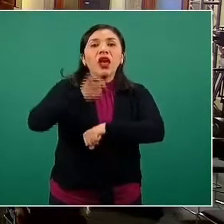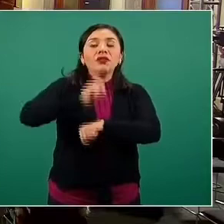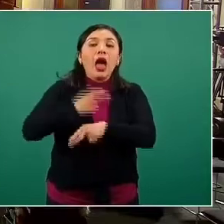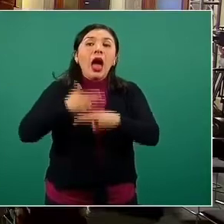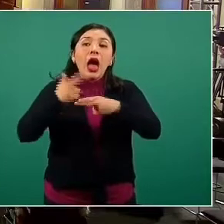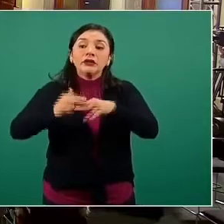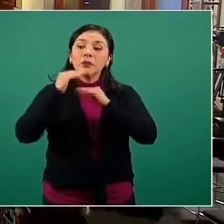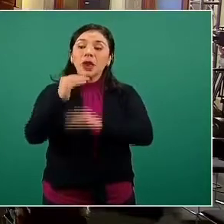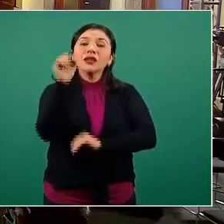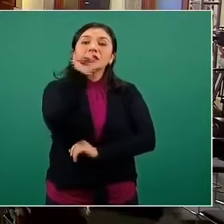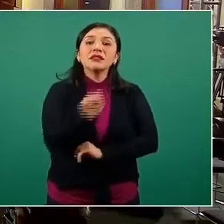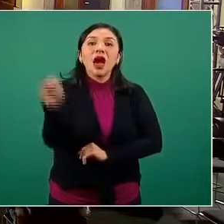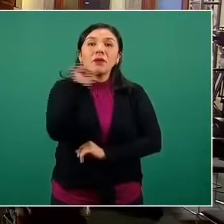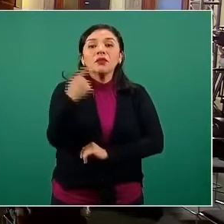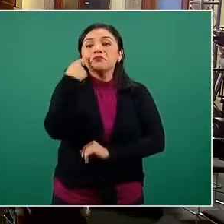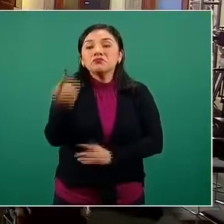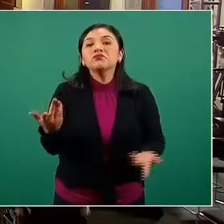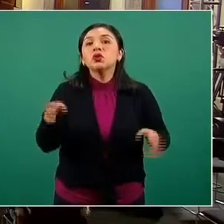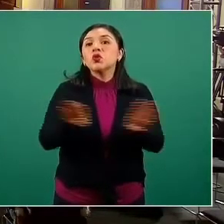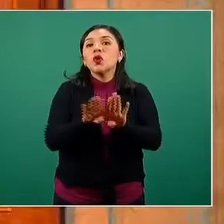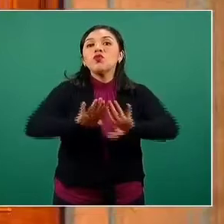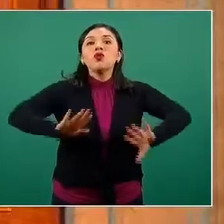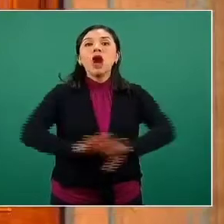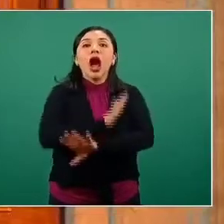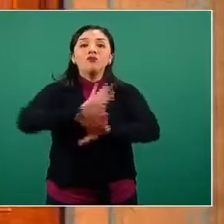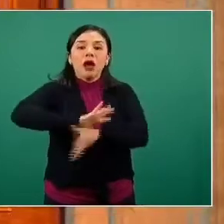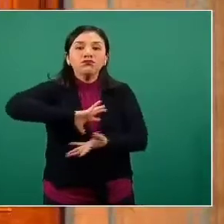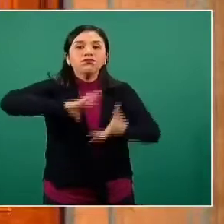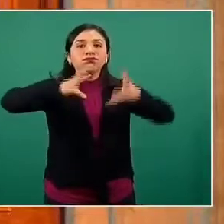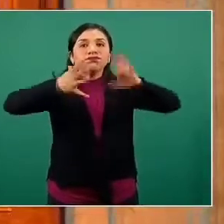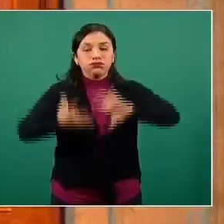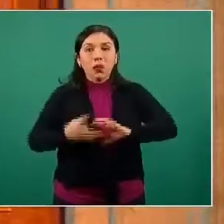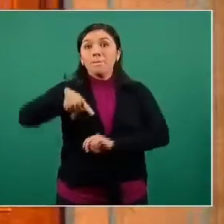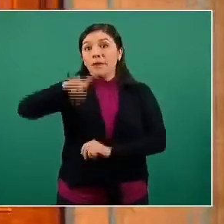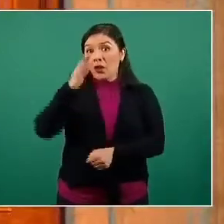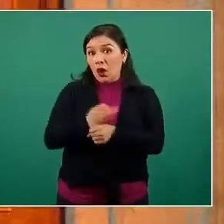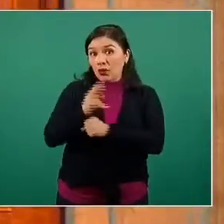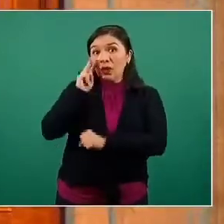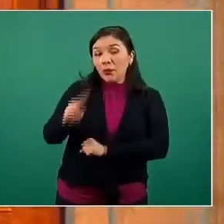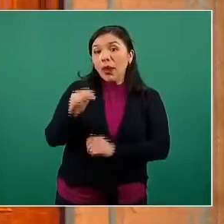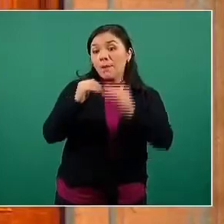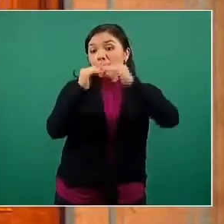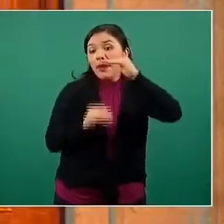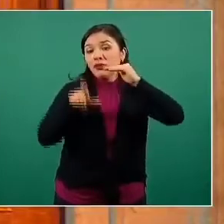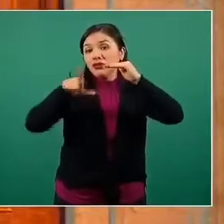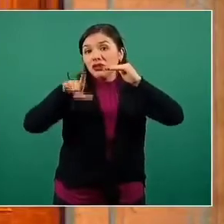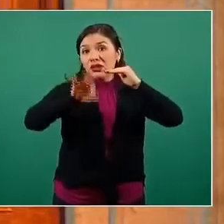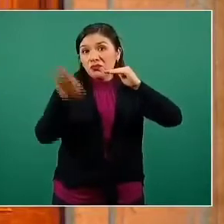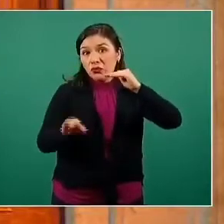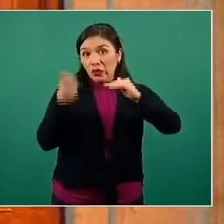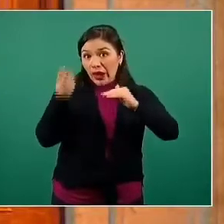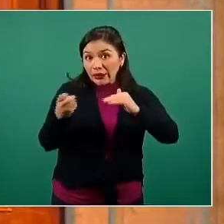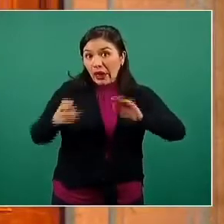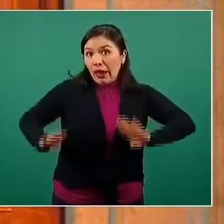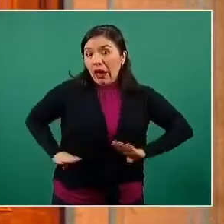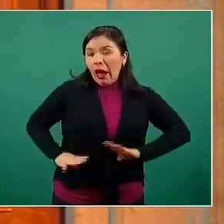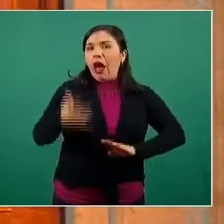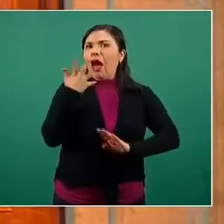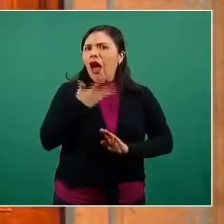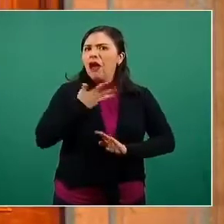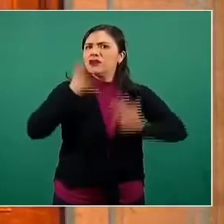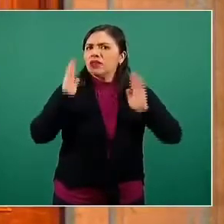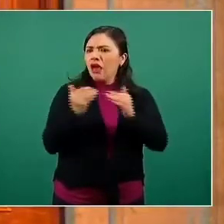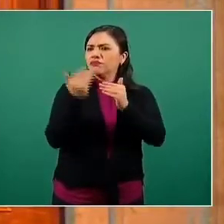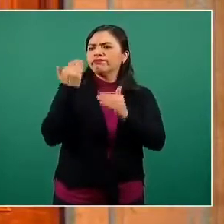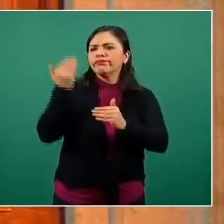el día sábado se mueva de manera importante. Sin embargo, este menos 17% ya eran varias semanas